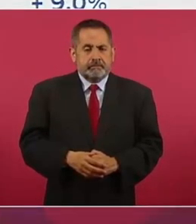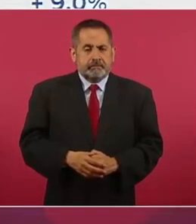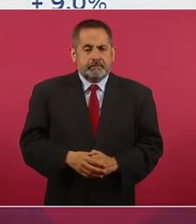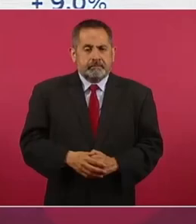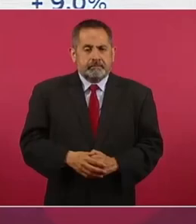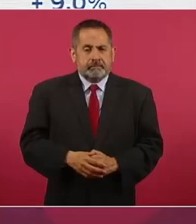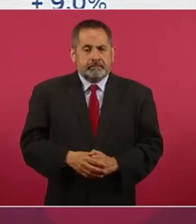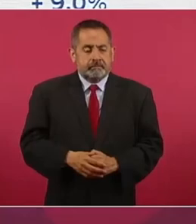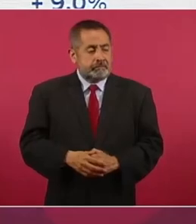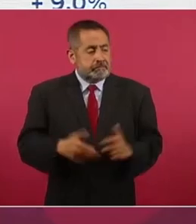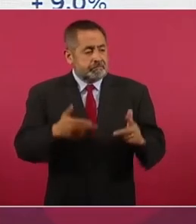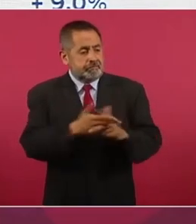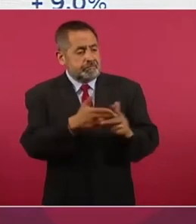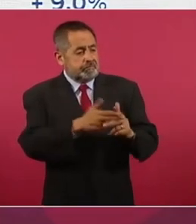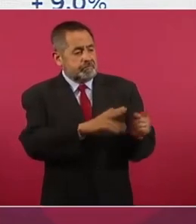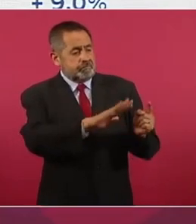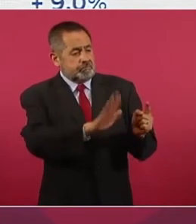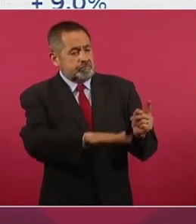letalidad,